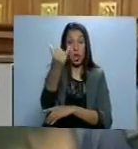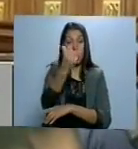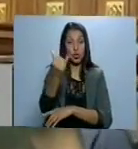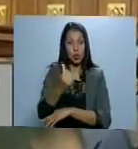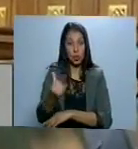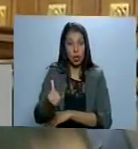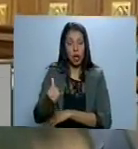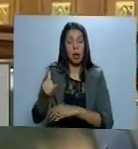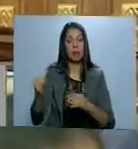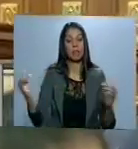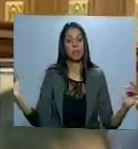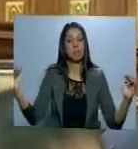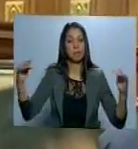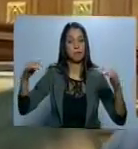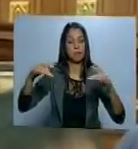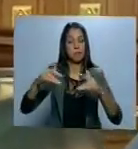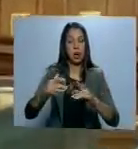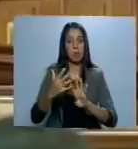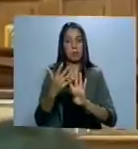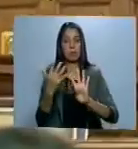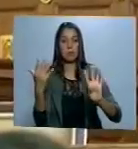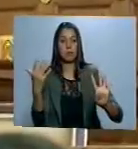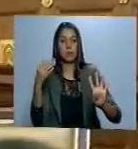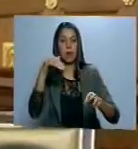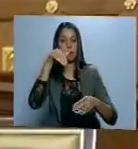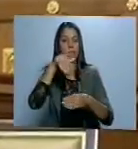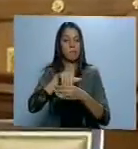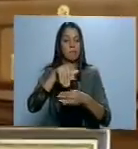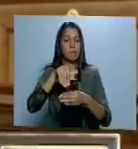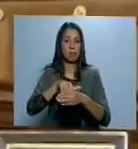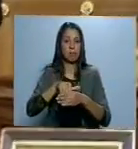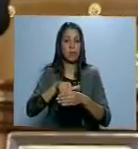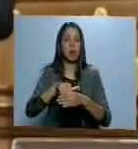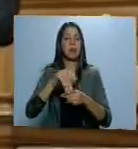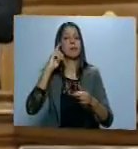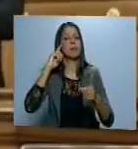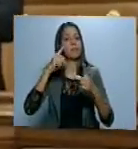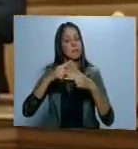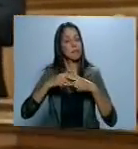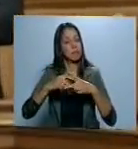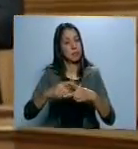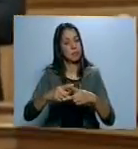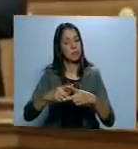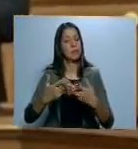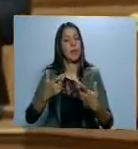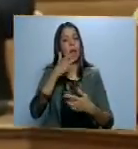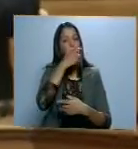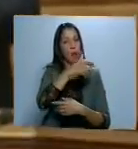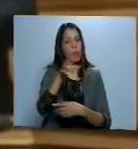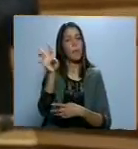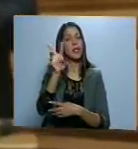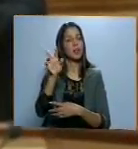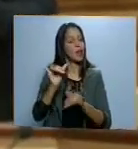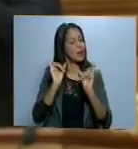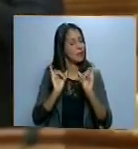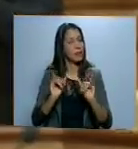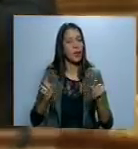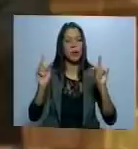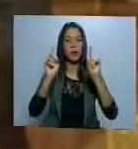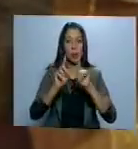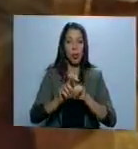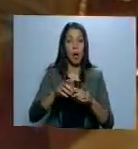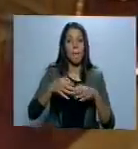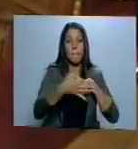para que en una sola voz expresáramos, así como lo ha hecho toda Venezuela, así como lo han hecho en todos